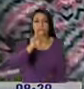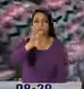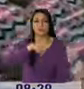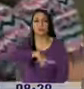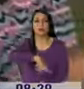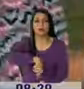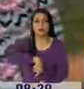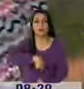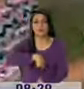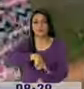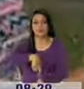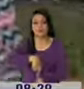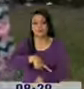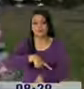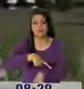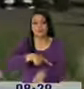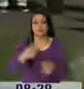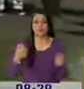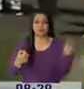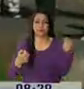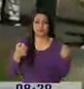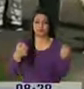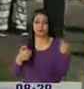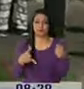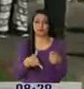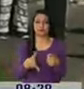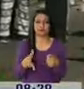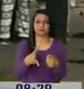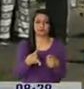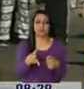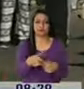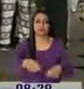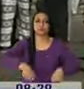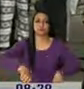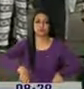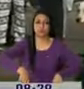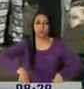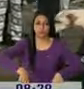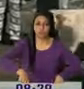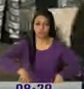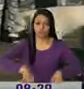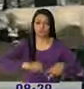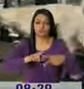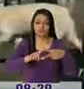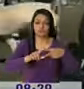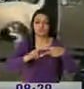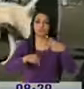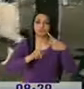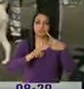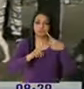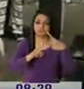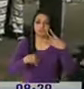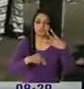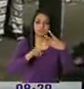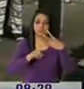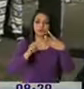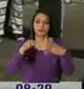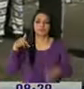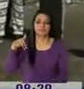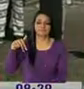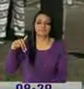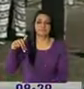día. Personal de patrullaje en vehículos y en motocicletas, también como el patrullaje a pie que